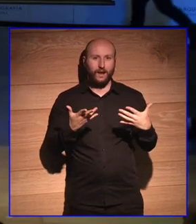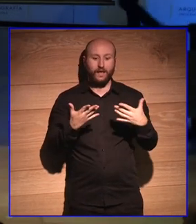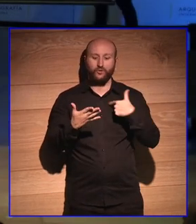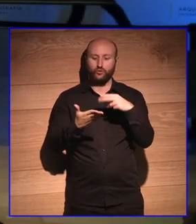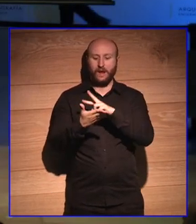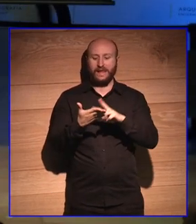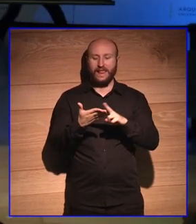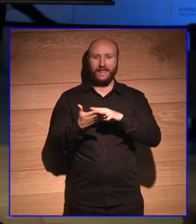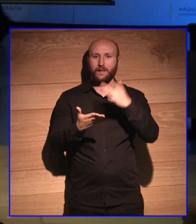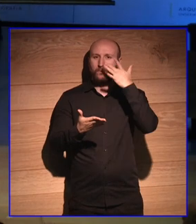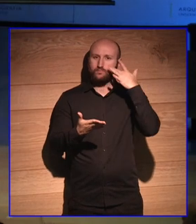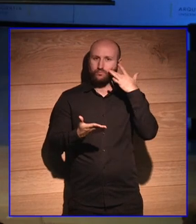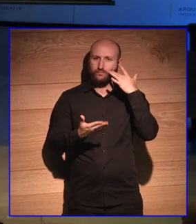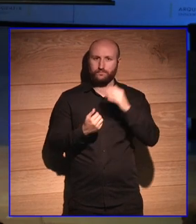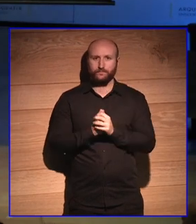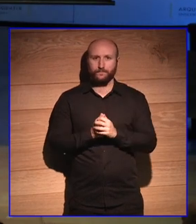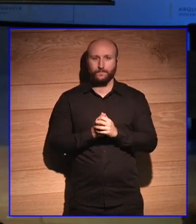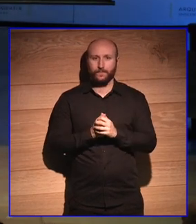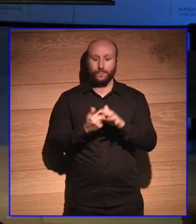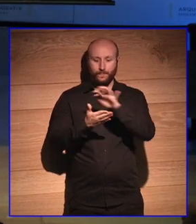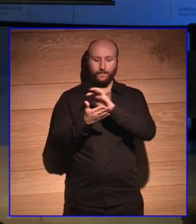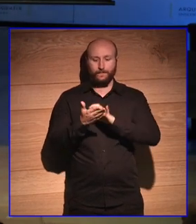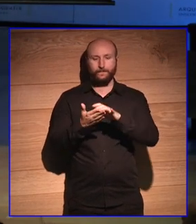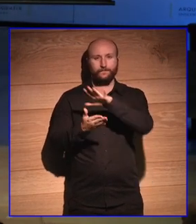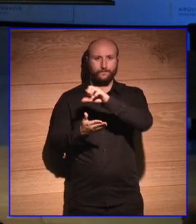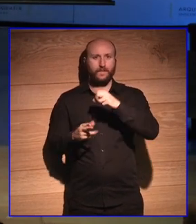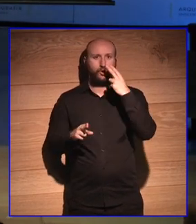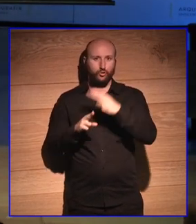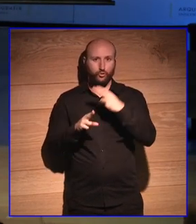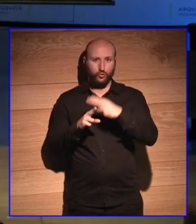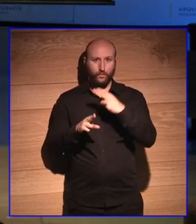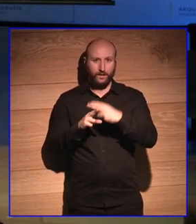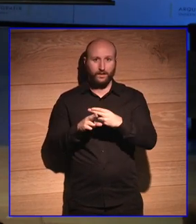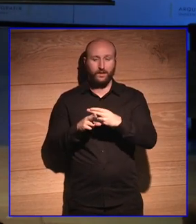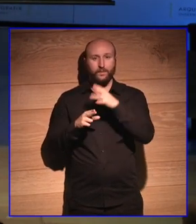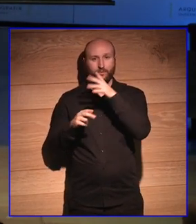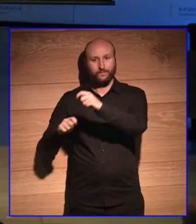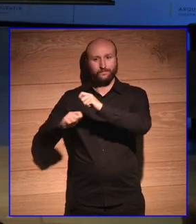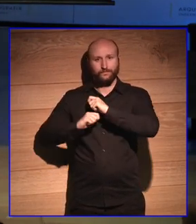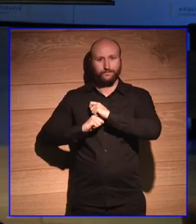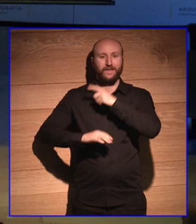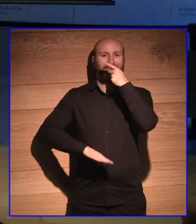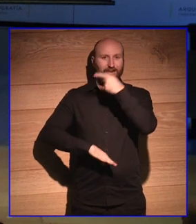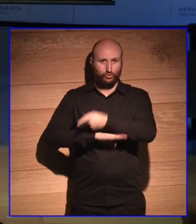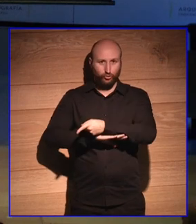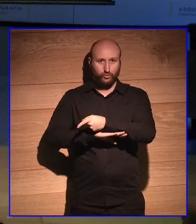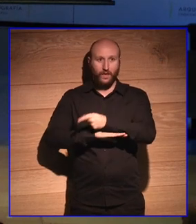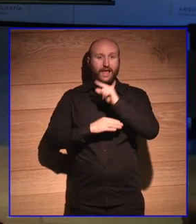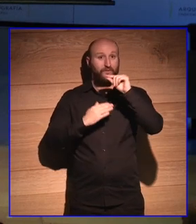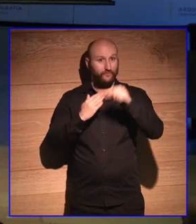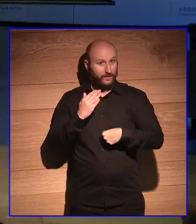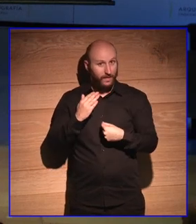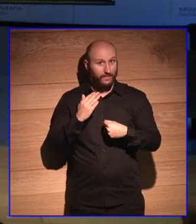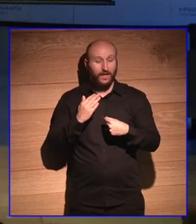leer textualmente es esta fuente original de roma en la que fue recibida por el director y que no está firmada